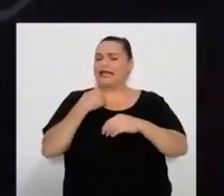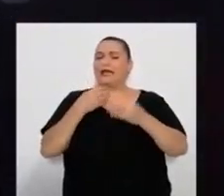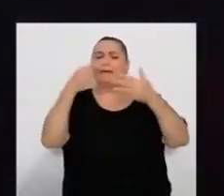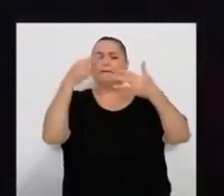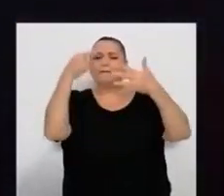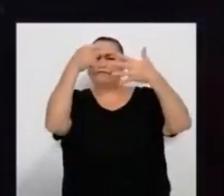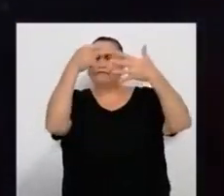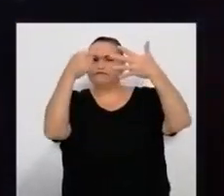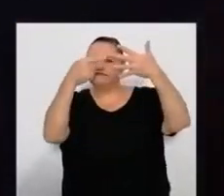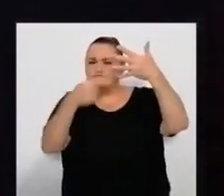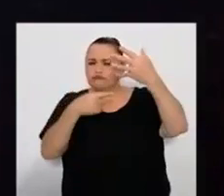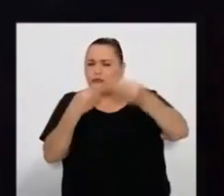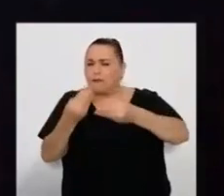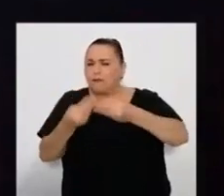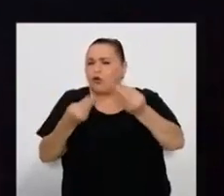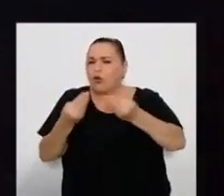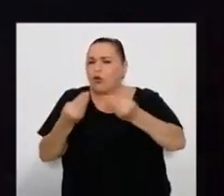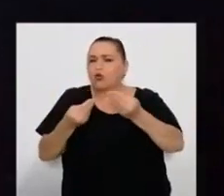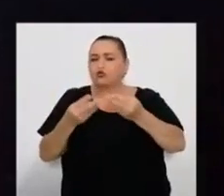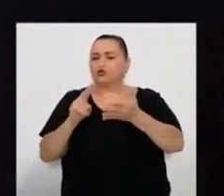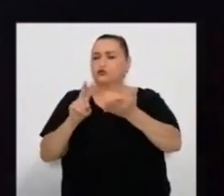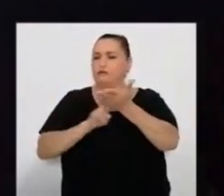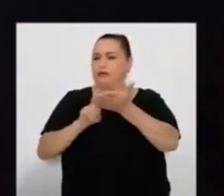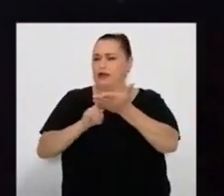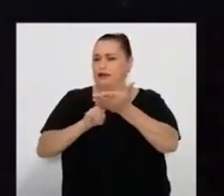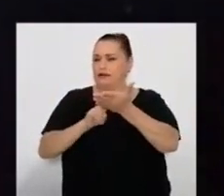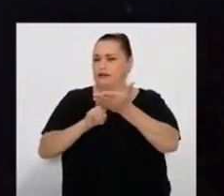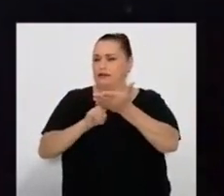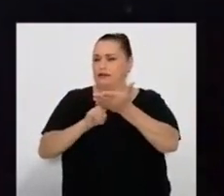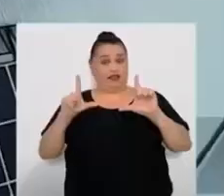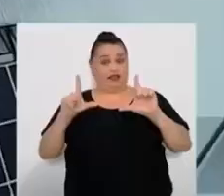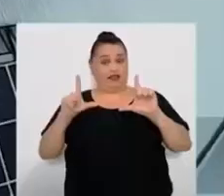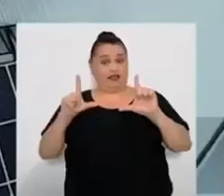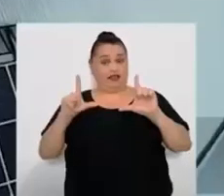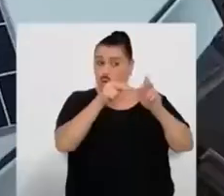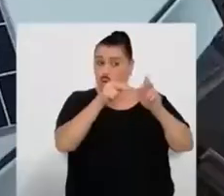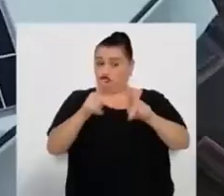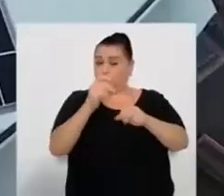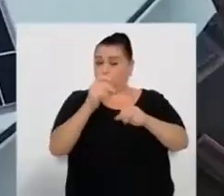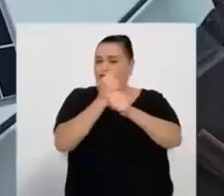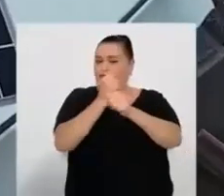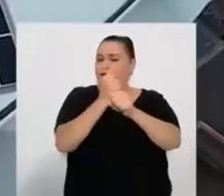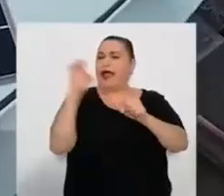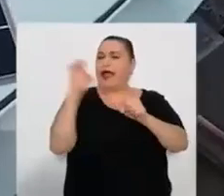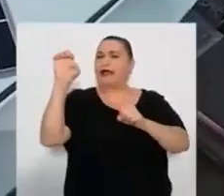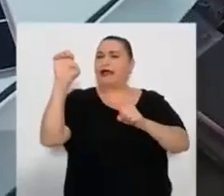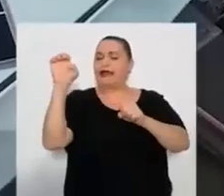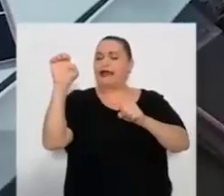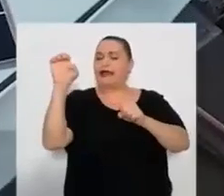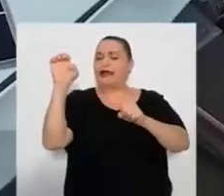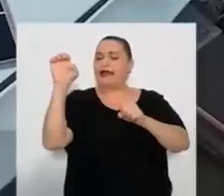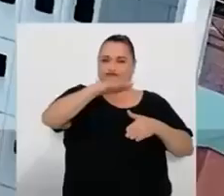sucursales certificadas carbono neutrales. Varias de las oficinas de nuestros socios trabajan con energías limpias como paneles